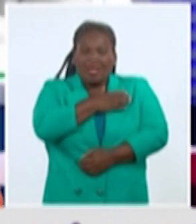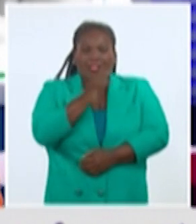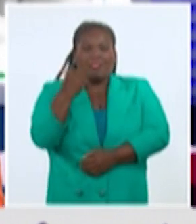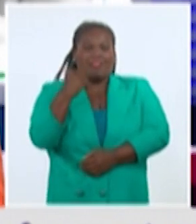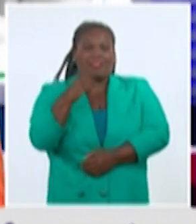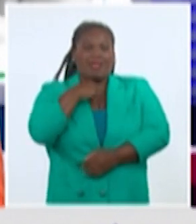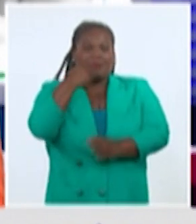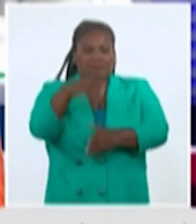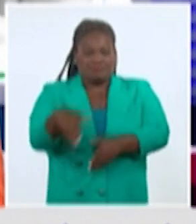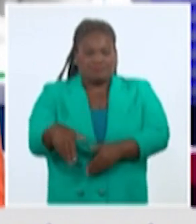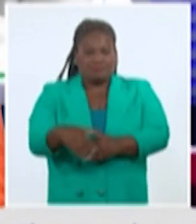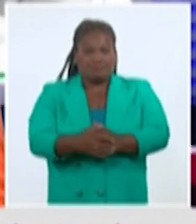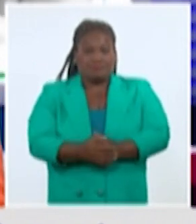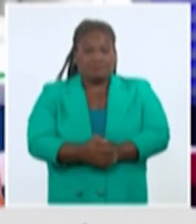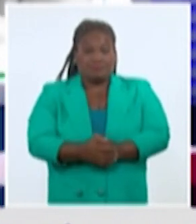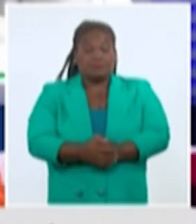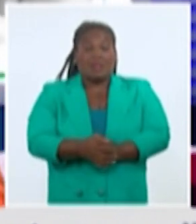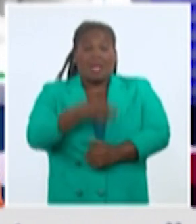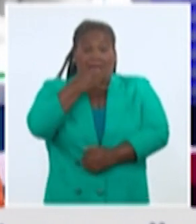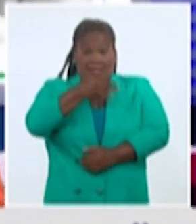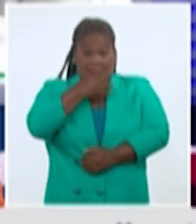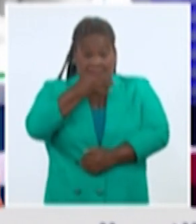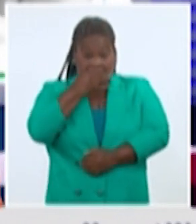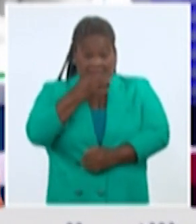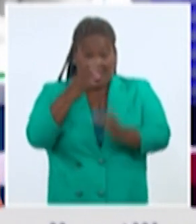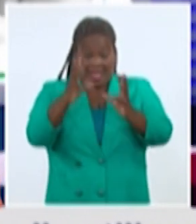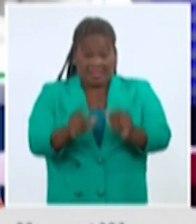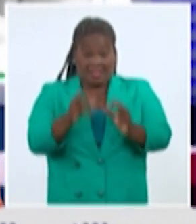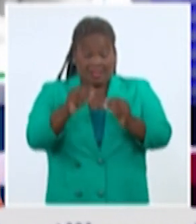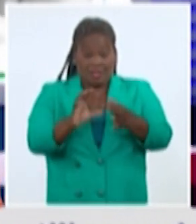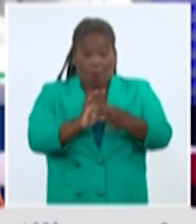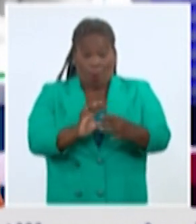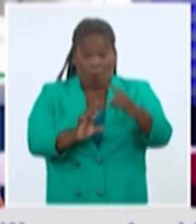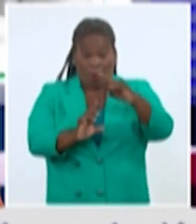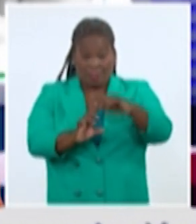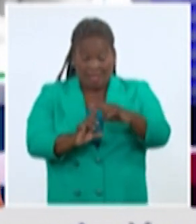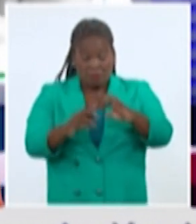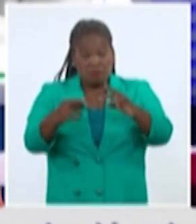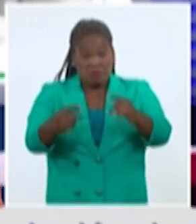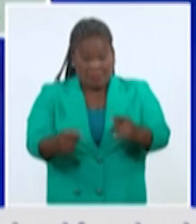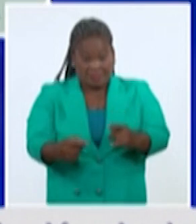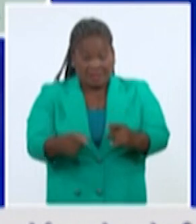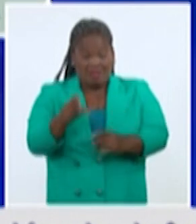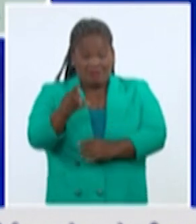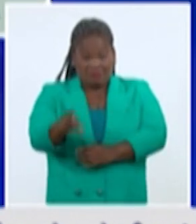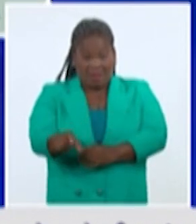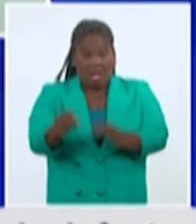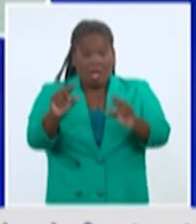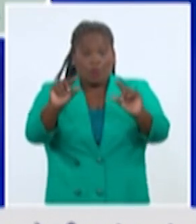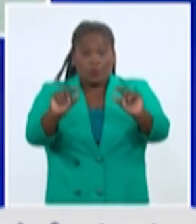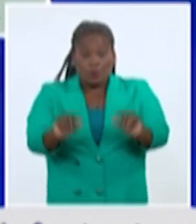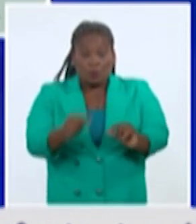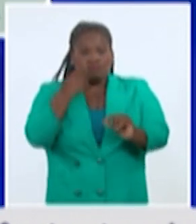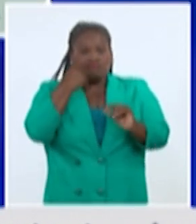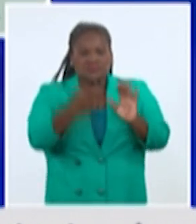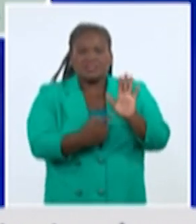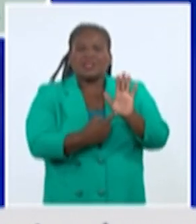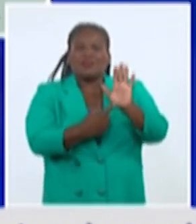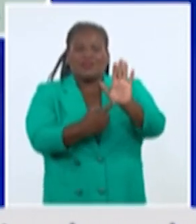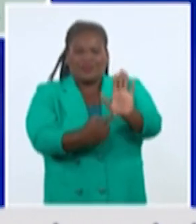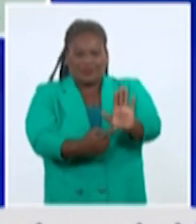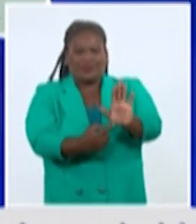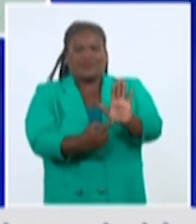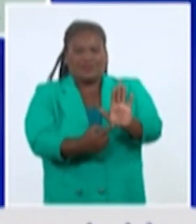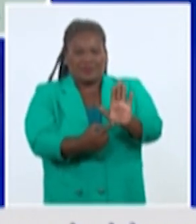Prometíamos la estadística de Guantánamo, la más oriental de las provincias cubanas, que ha reducido considerablemente el número de